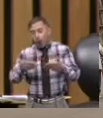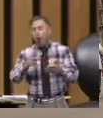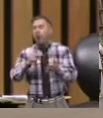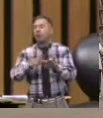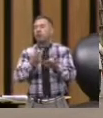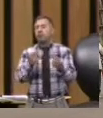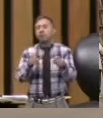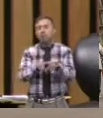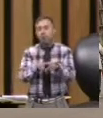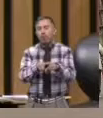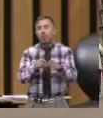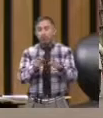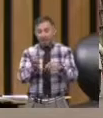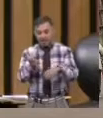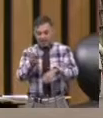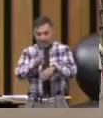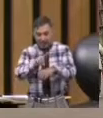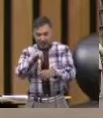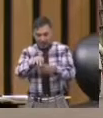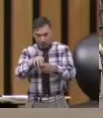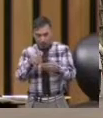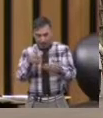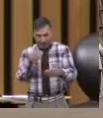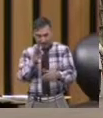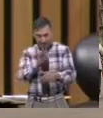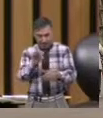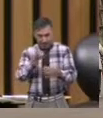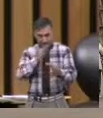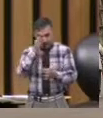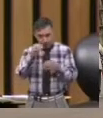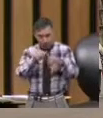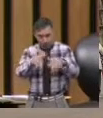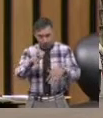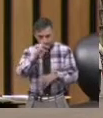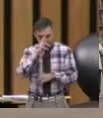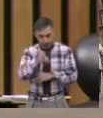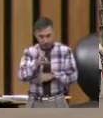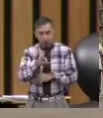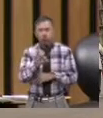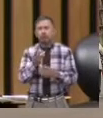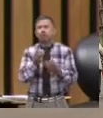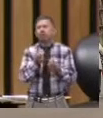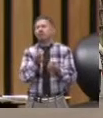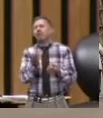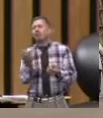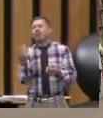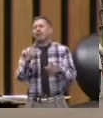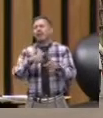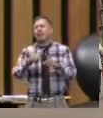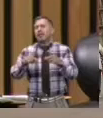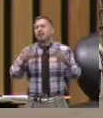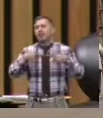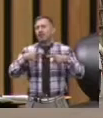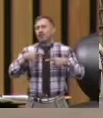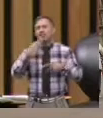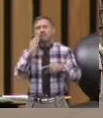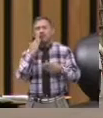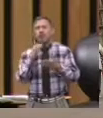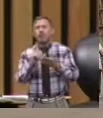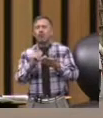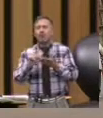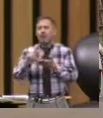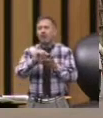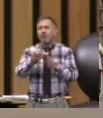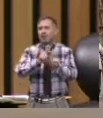la elección, es decir, ya en plena veda electoral, decenas de personajes conocidos en las redes sociales y